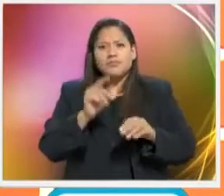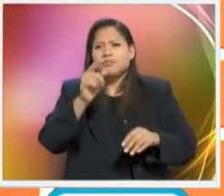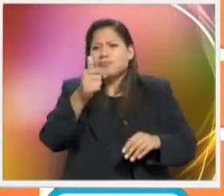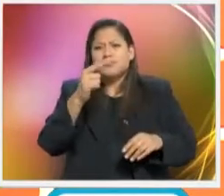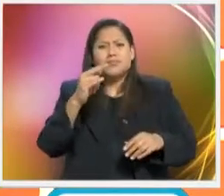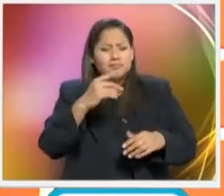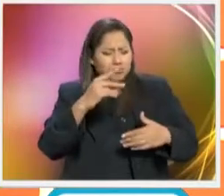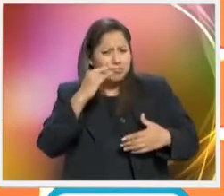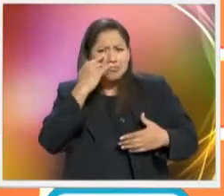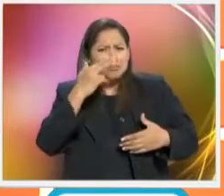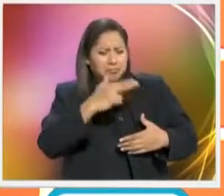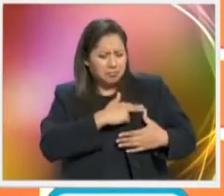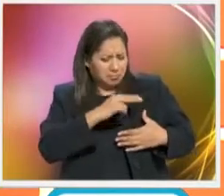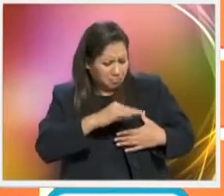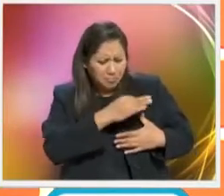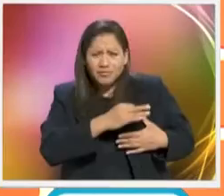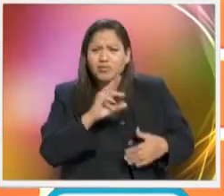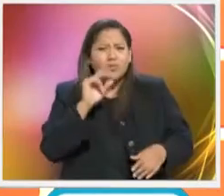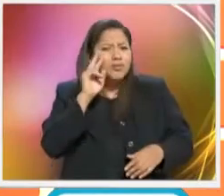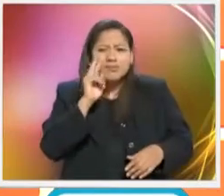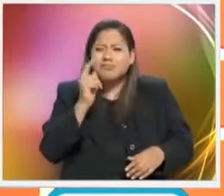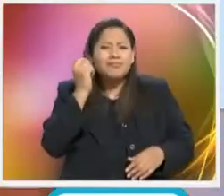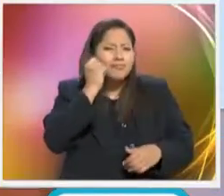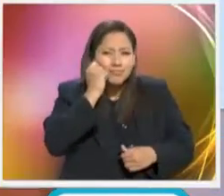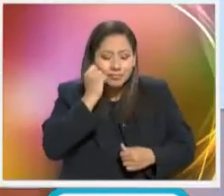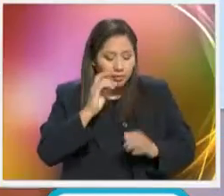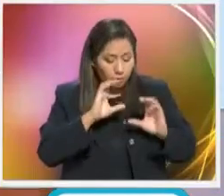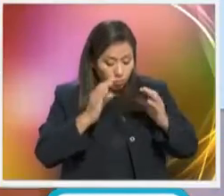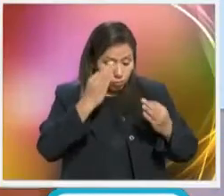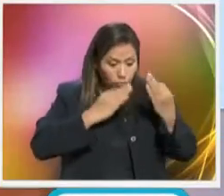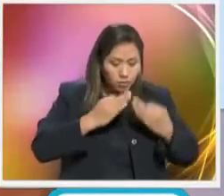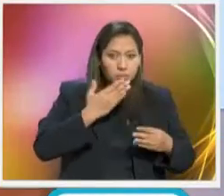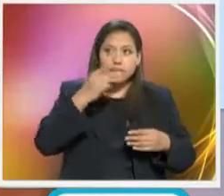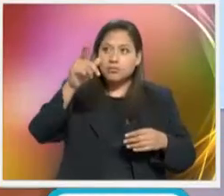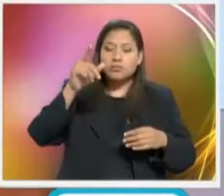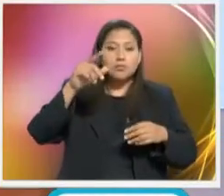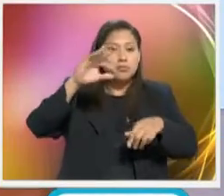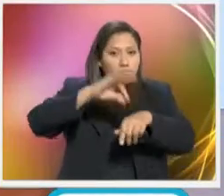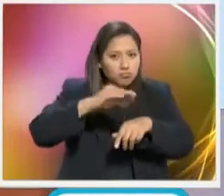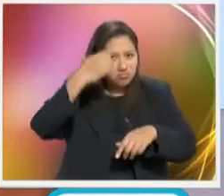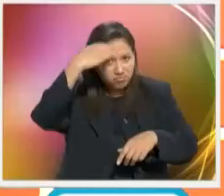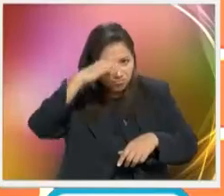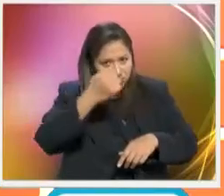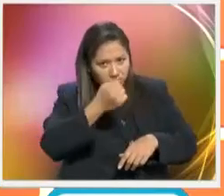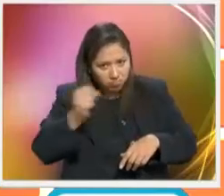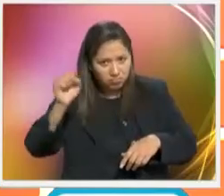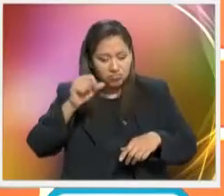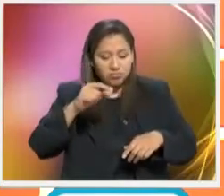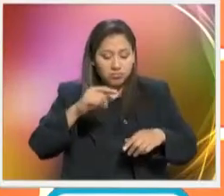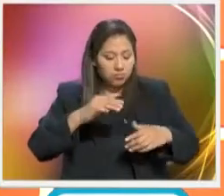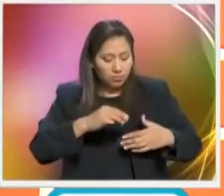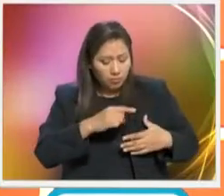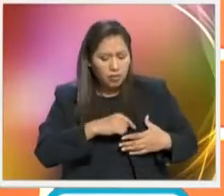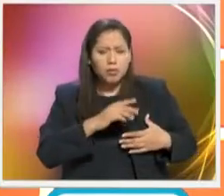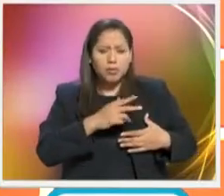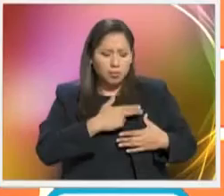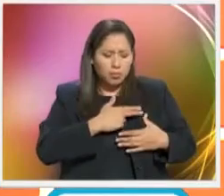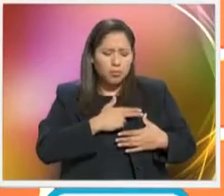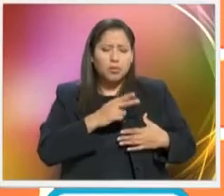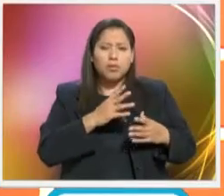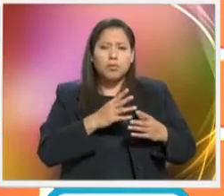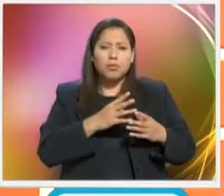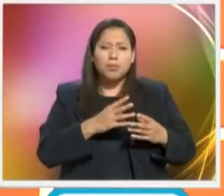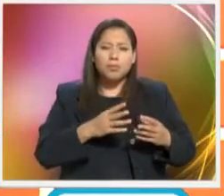pequeñas cicatrices, que realmente es lo mínimo, bien cuidadas, hechas por un cirujano plástico, en algún tiempo tienden a